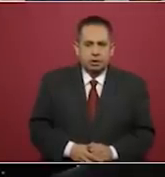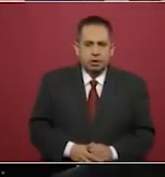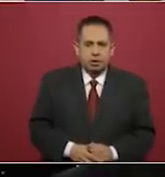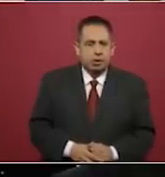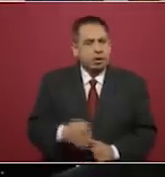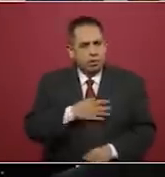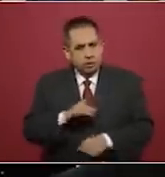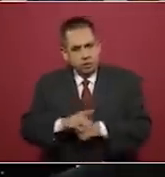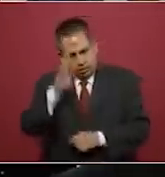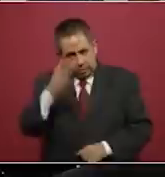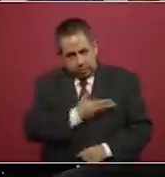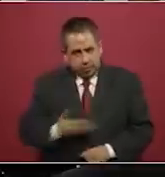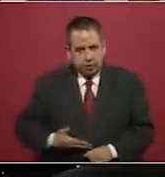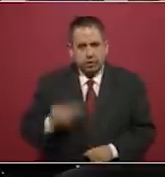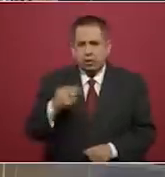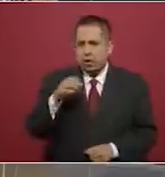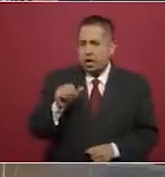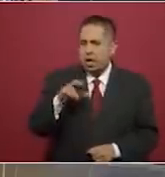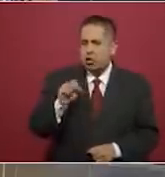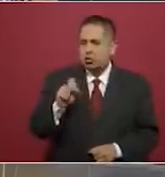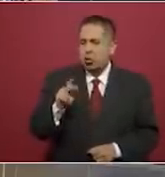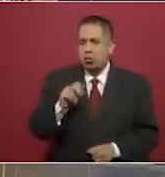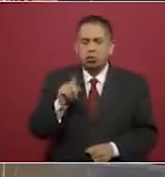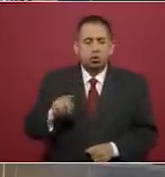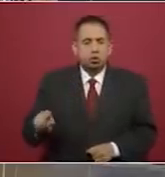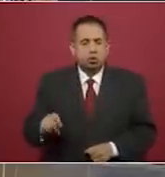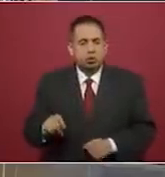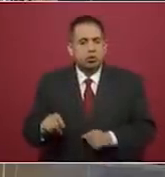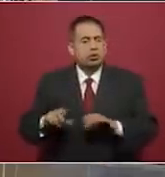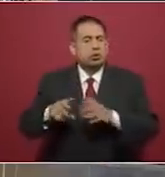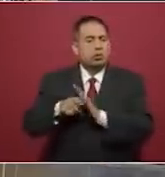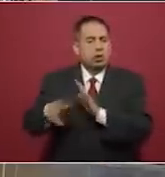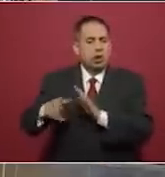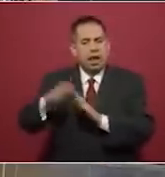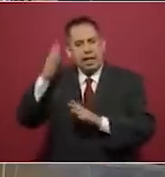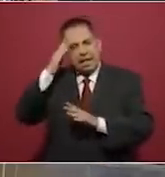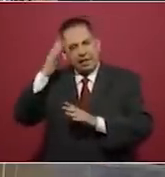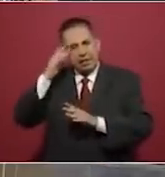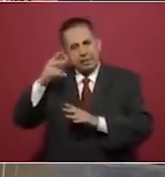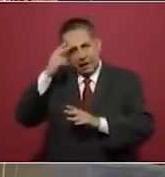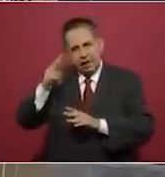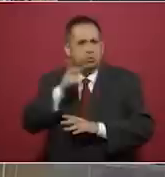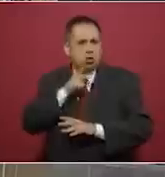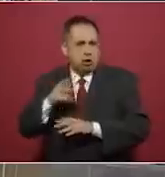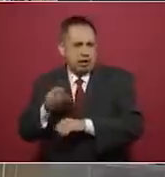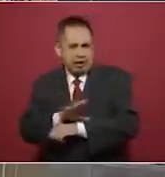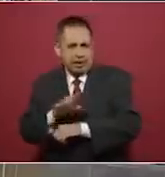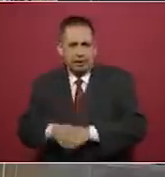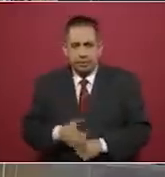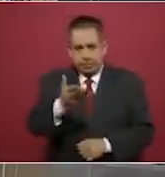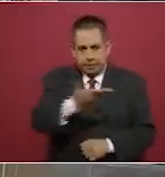buenos días señor presidente carlos pozos reportero de líderes mexicanos y petróleo energía presidente